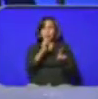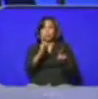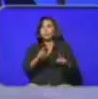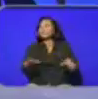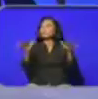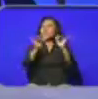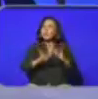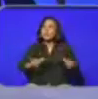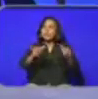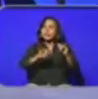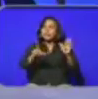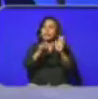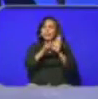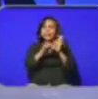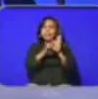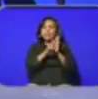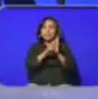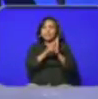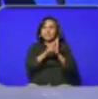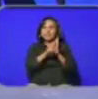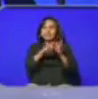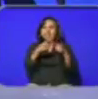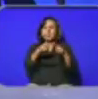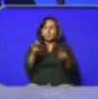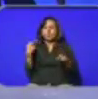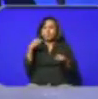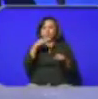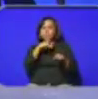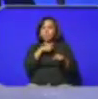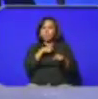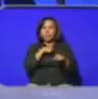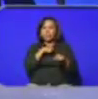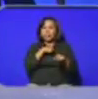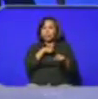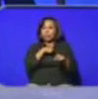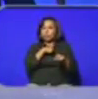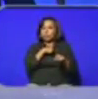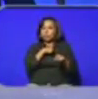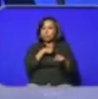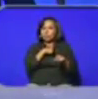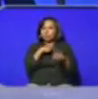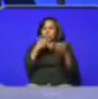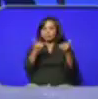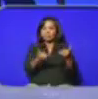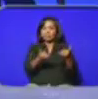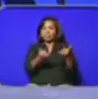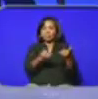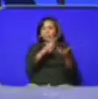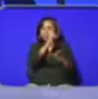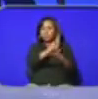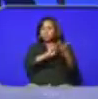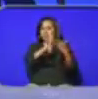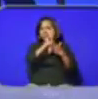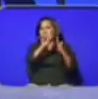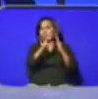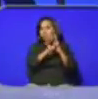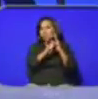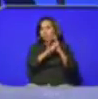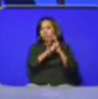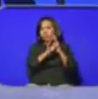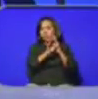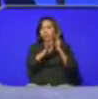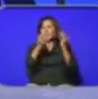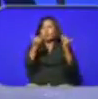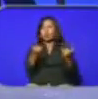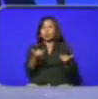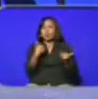leyes, solo que nosotros hemos, y precisamente por ser una universidad relativamente joven, hemos instalado una